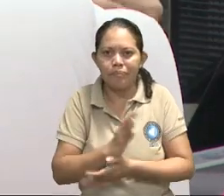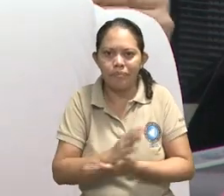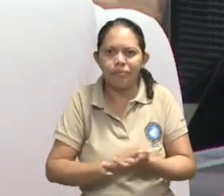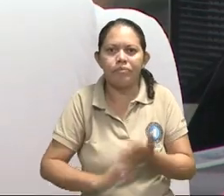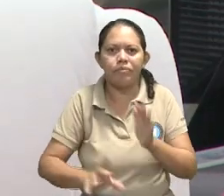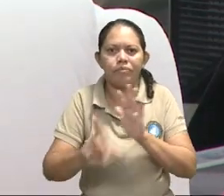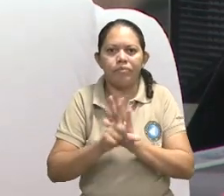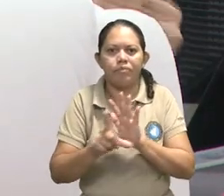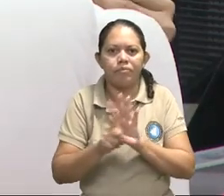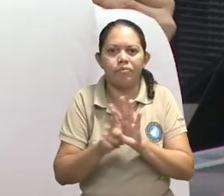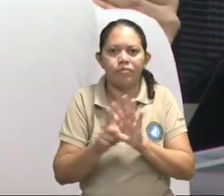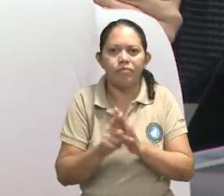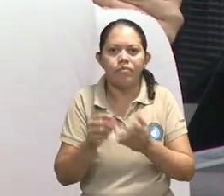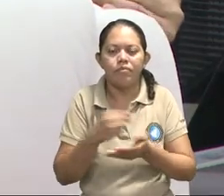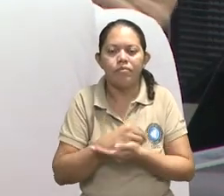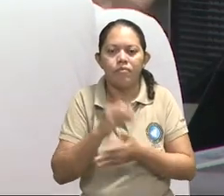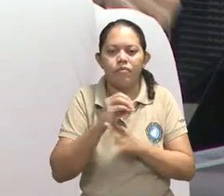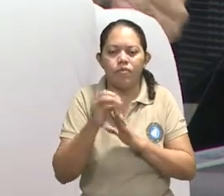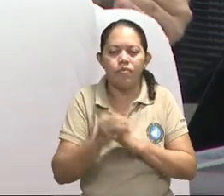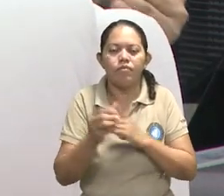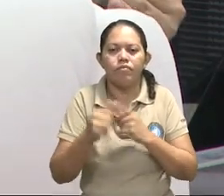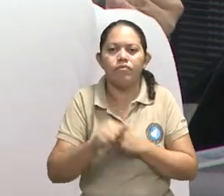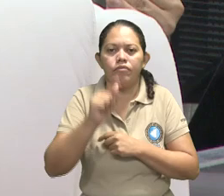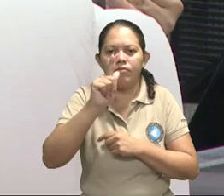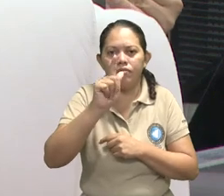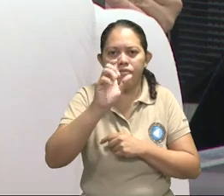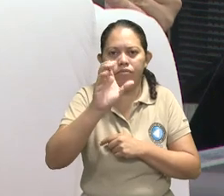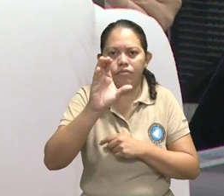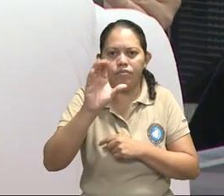ley orgánica de Telcor.